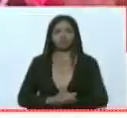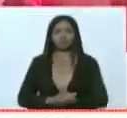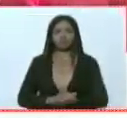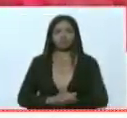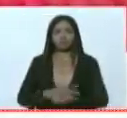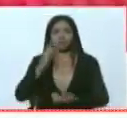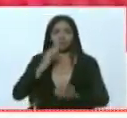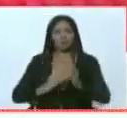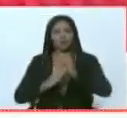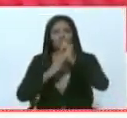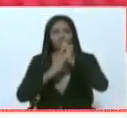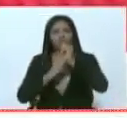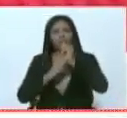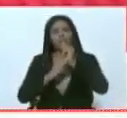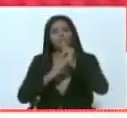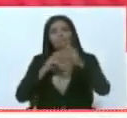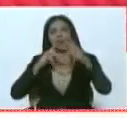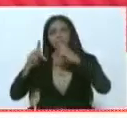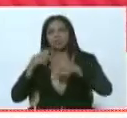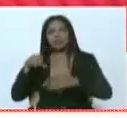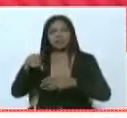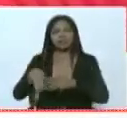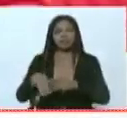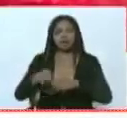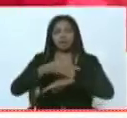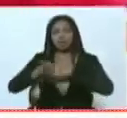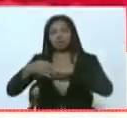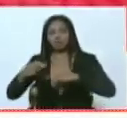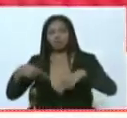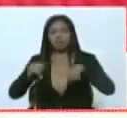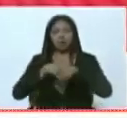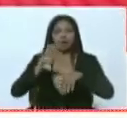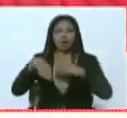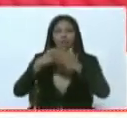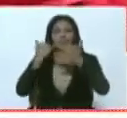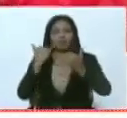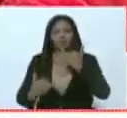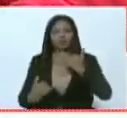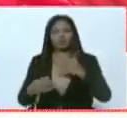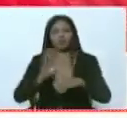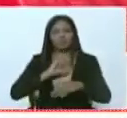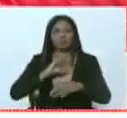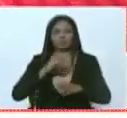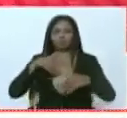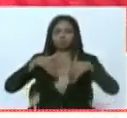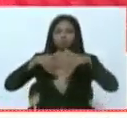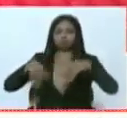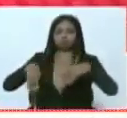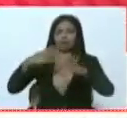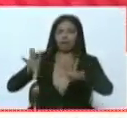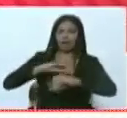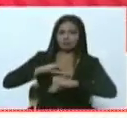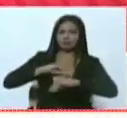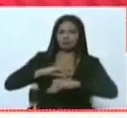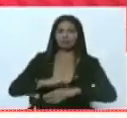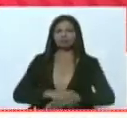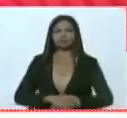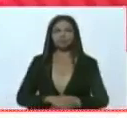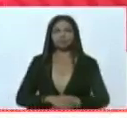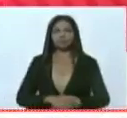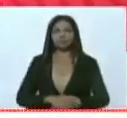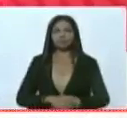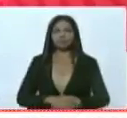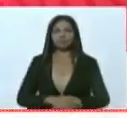desde la dirección política estadales, municipales, parroquiales, hasta el último militante, aceitarlo, a